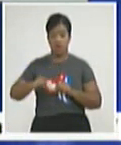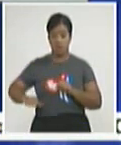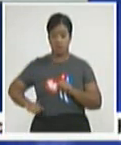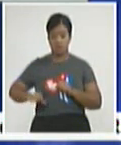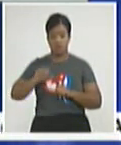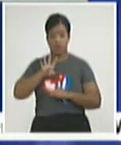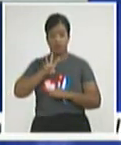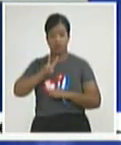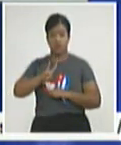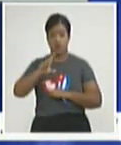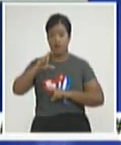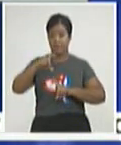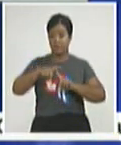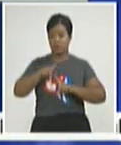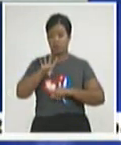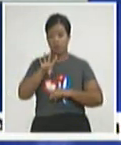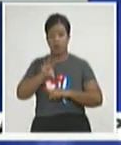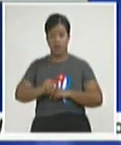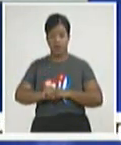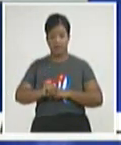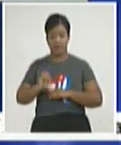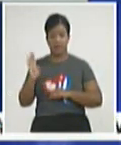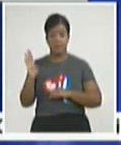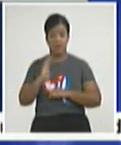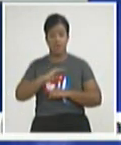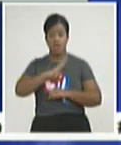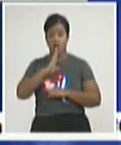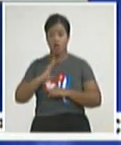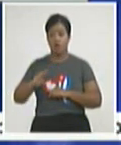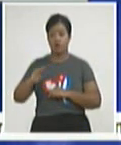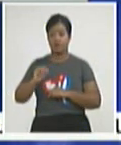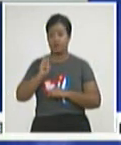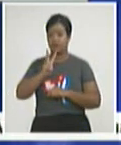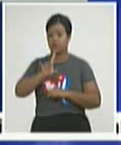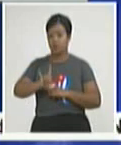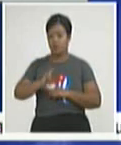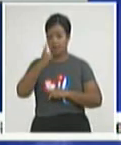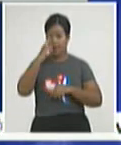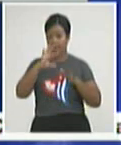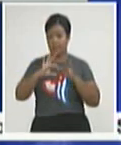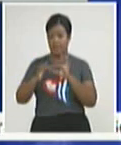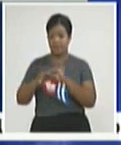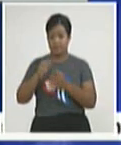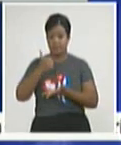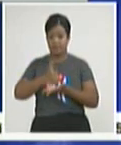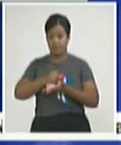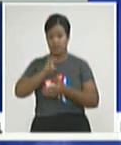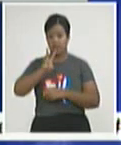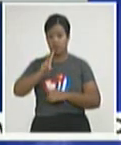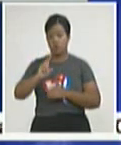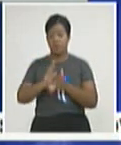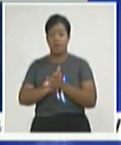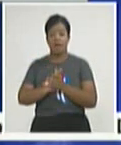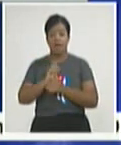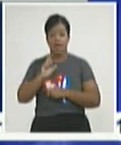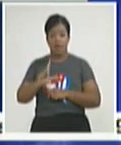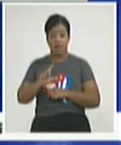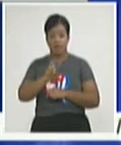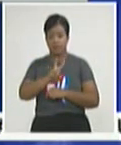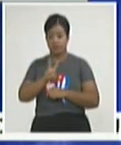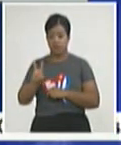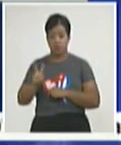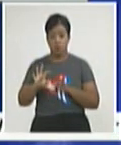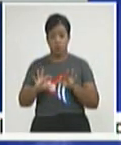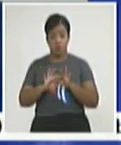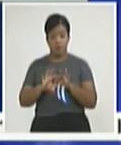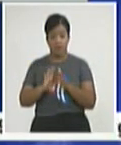42, Caimito 40, Bahía Honda 39, Artemisa 32, Mariel 22, Guira de Melena